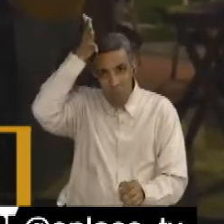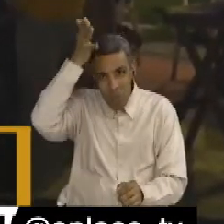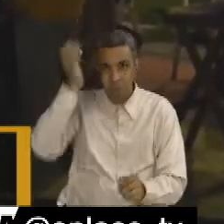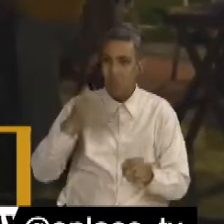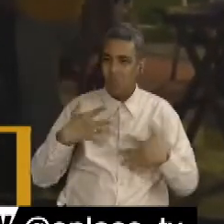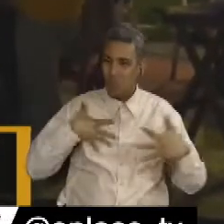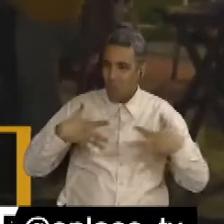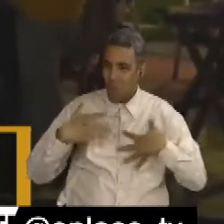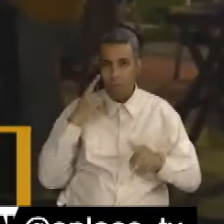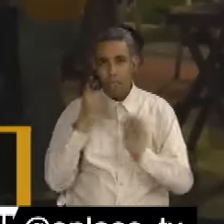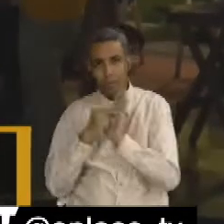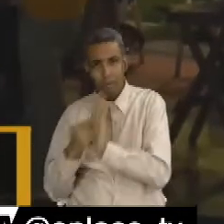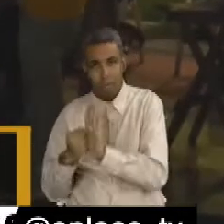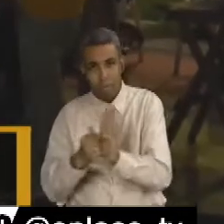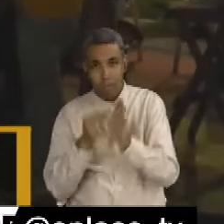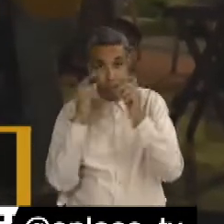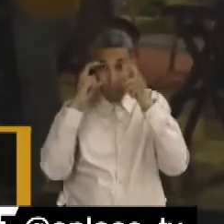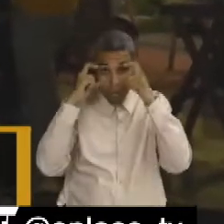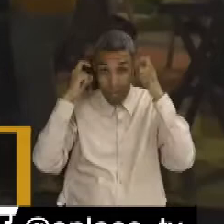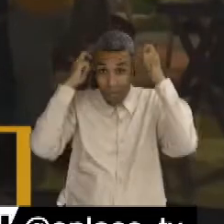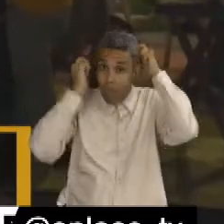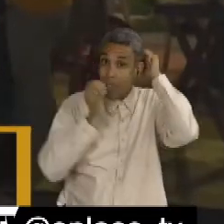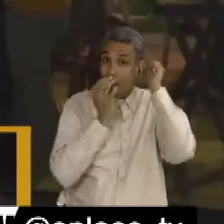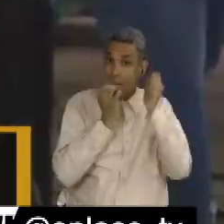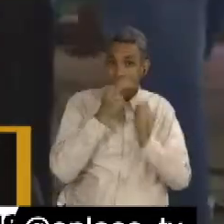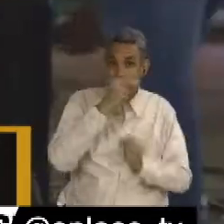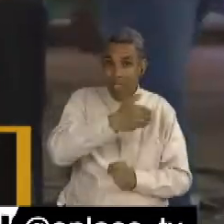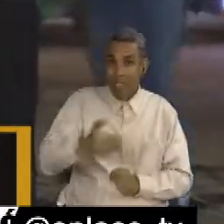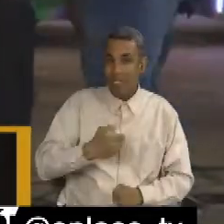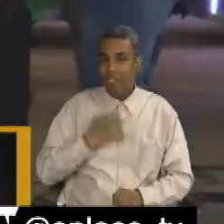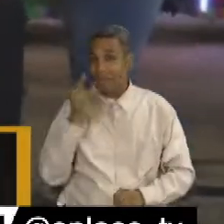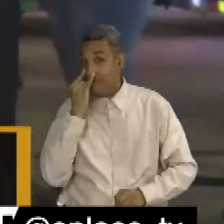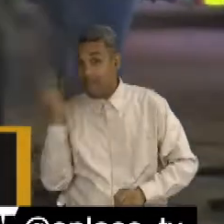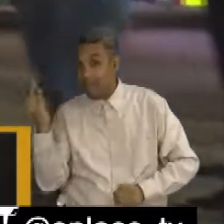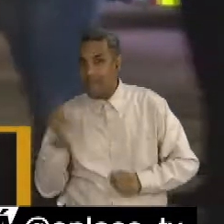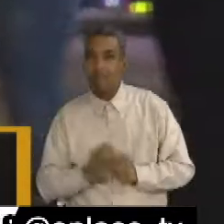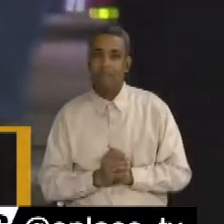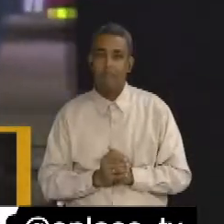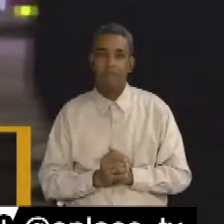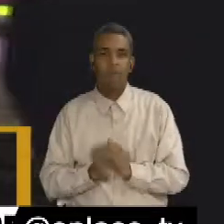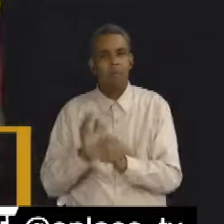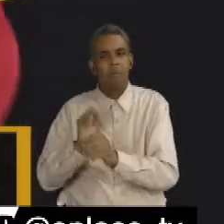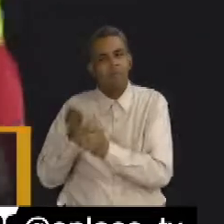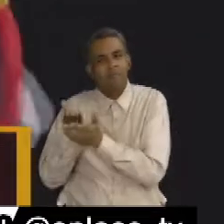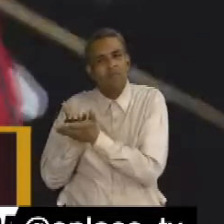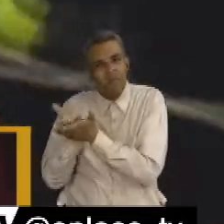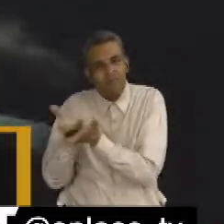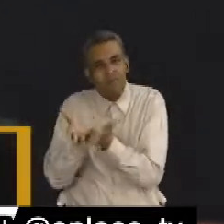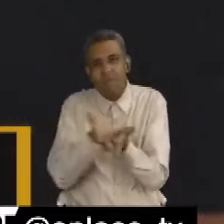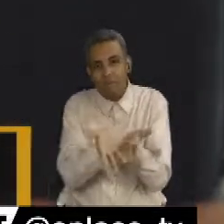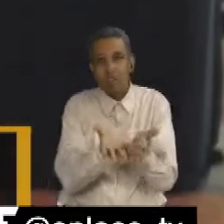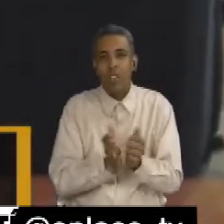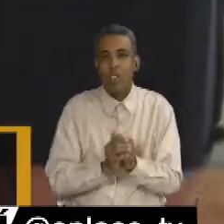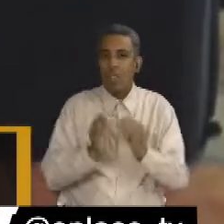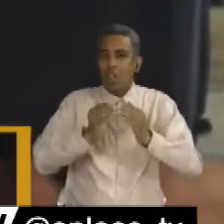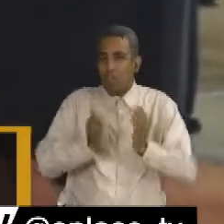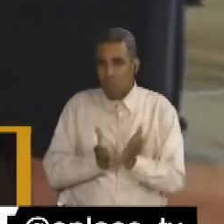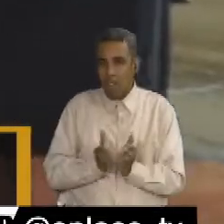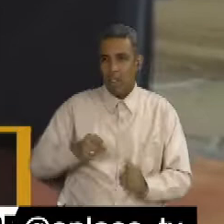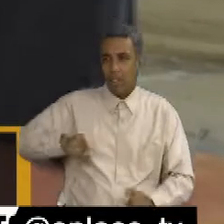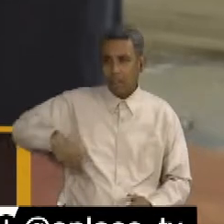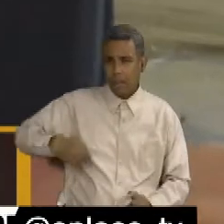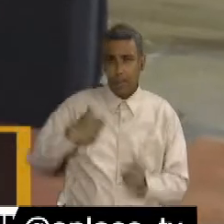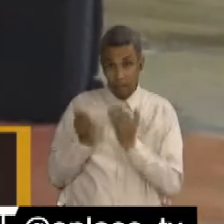que es una obra muy importante que le llama la atención a los niños. Se espera llevar el mensaje de cultura ciudadana especialmente a instituciones educativas e igualmente a